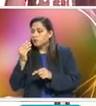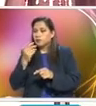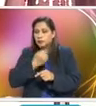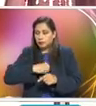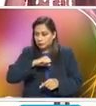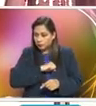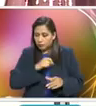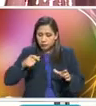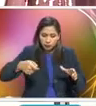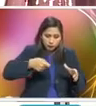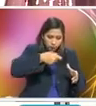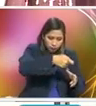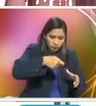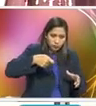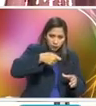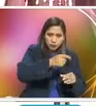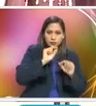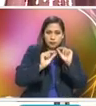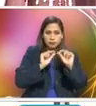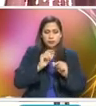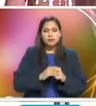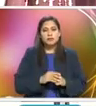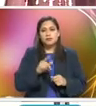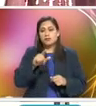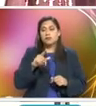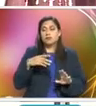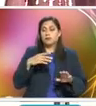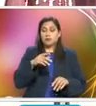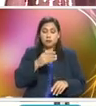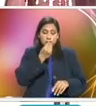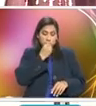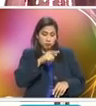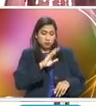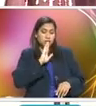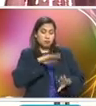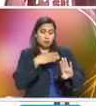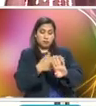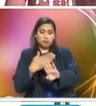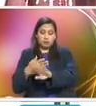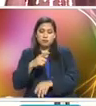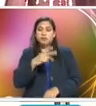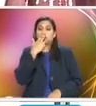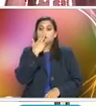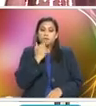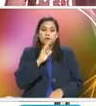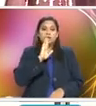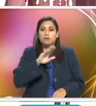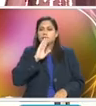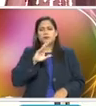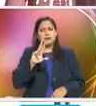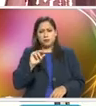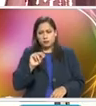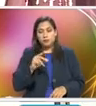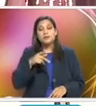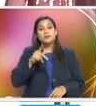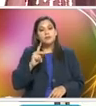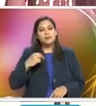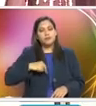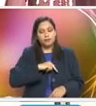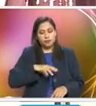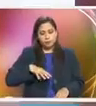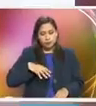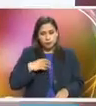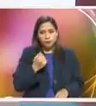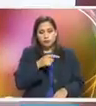vida, que, no satanicemos a ningún alimento en especial, azúcares, pero que procuremos que estos